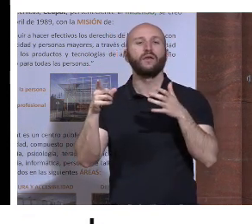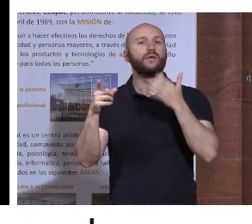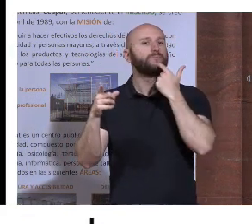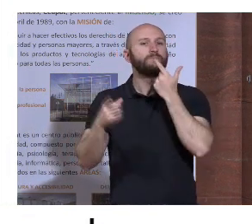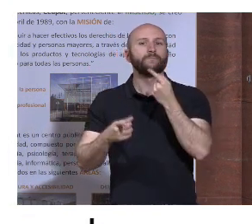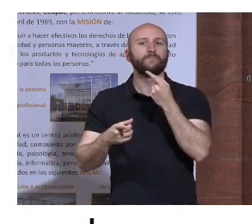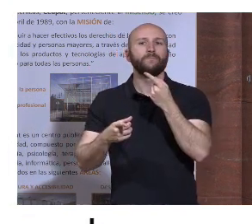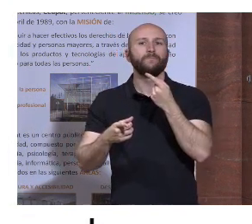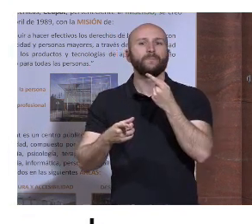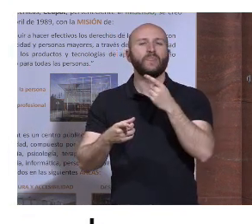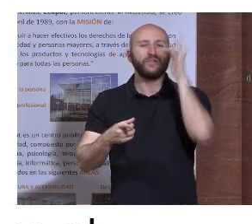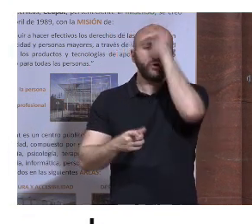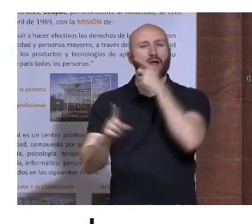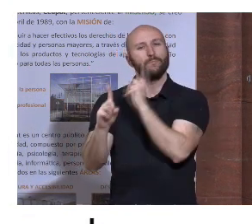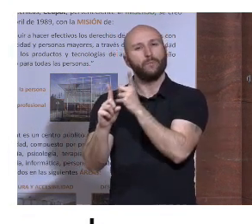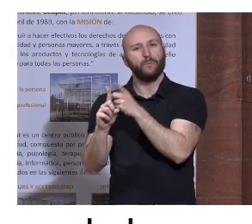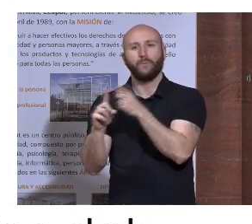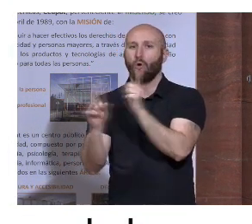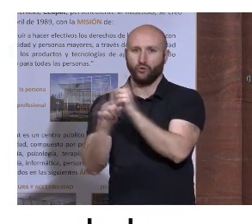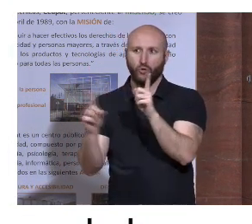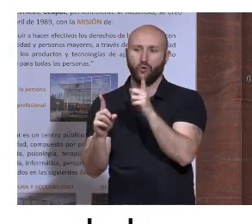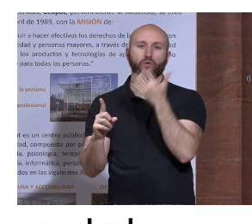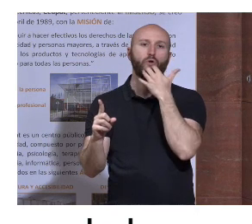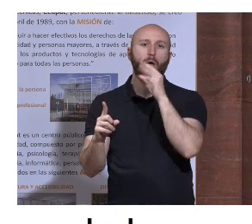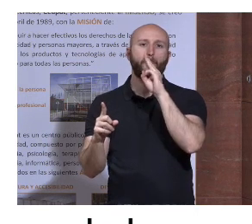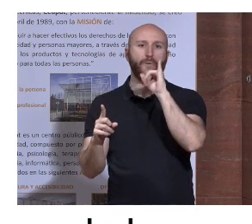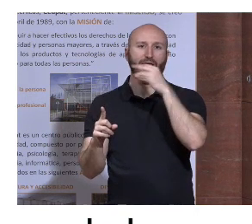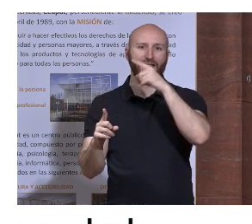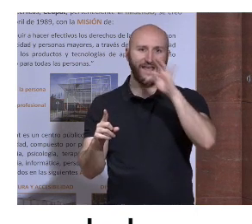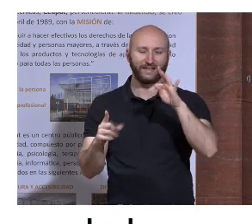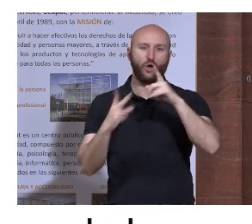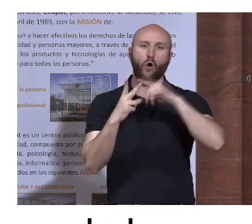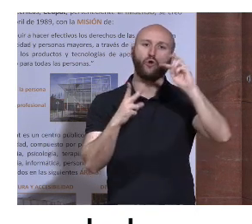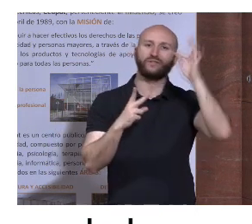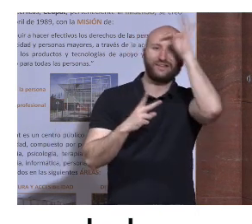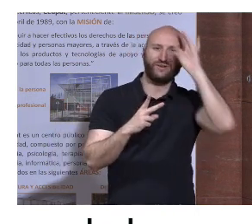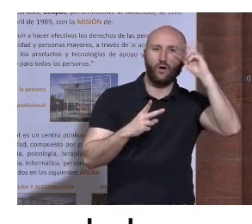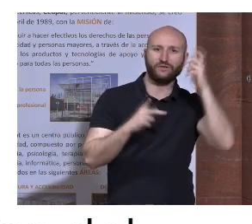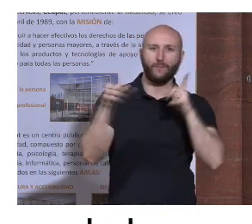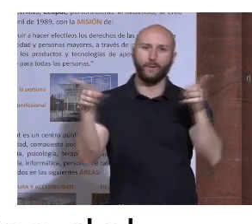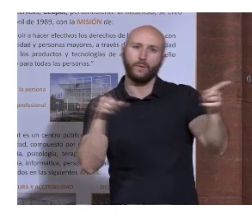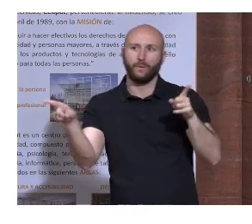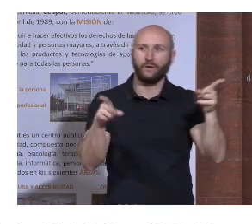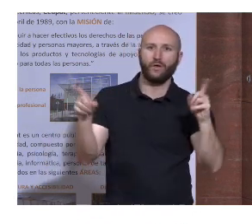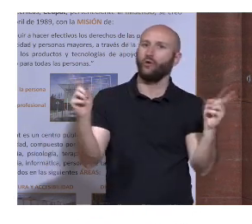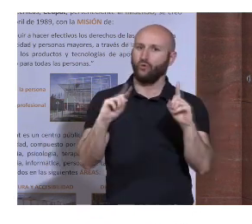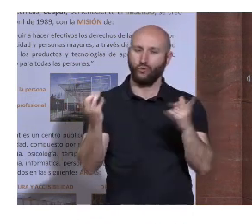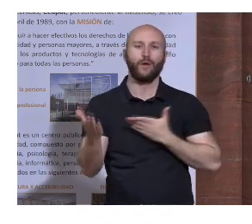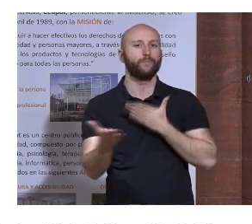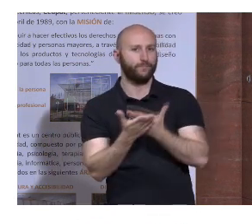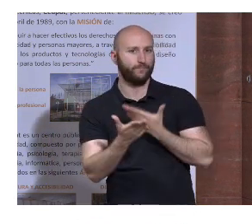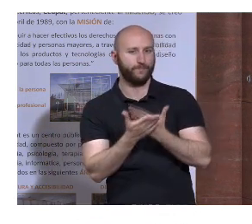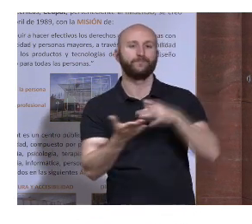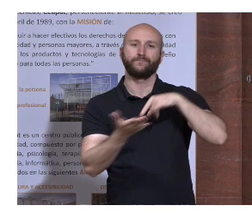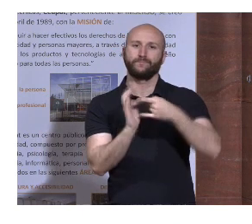que hay que ser de una teoría, es decir, yo soy de Piaget o yo soy de Vygotsky. No, las aportaciones, sistematizar y